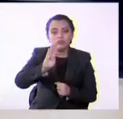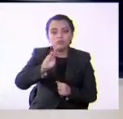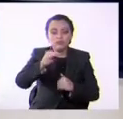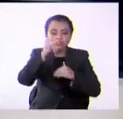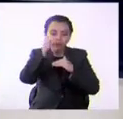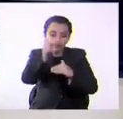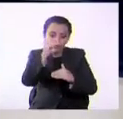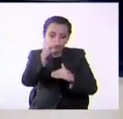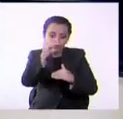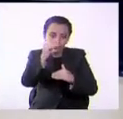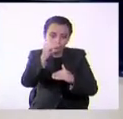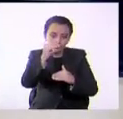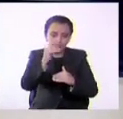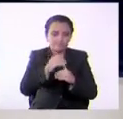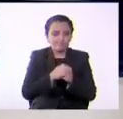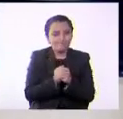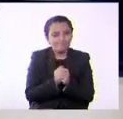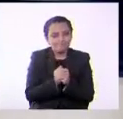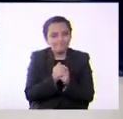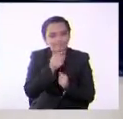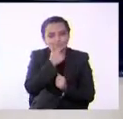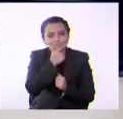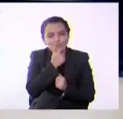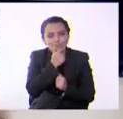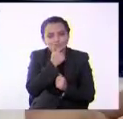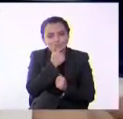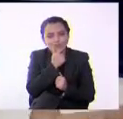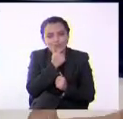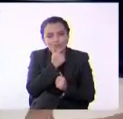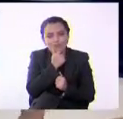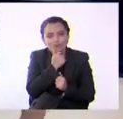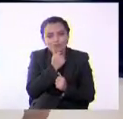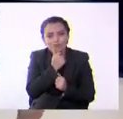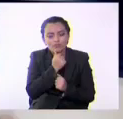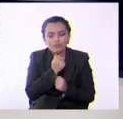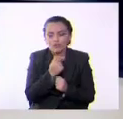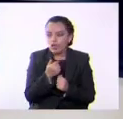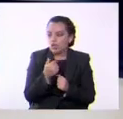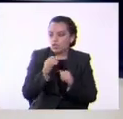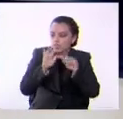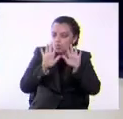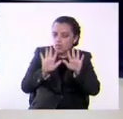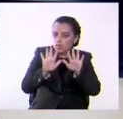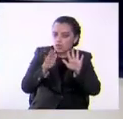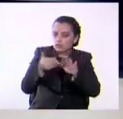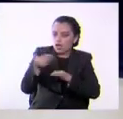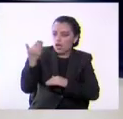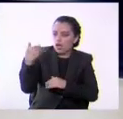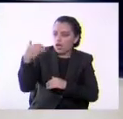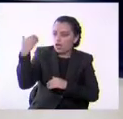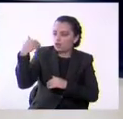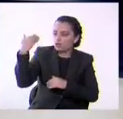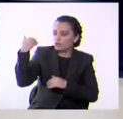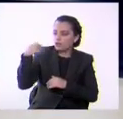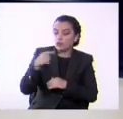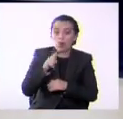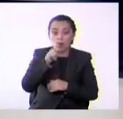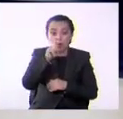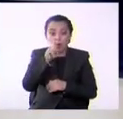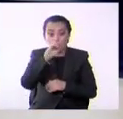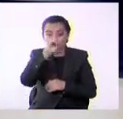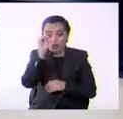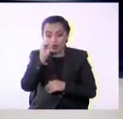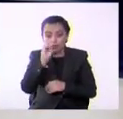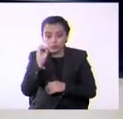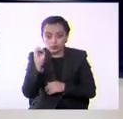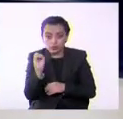carbono, nos damos cuenta que durante las últimas décadas, por cada un 1% que aumenta